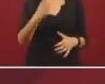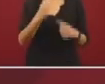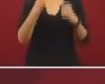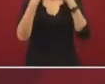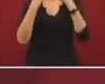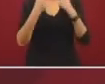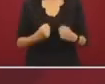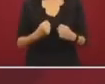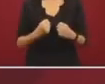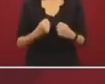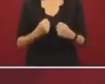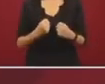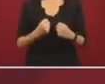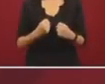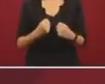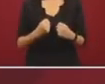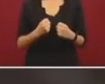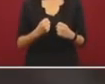de que tenemos